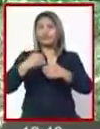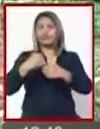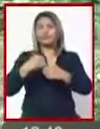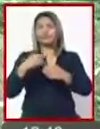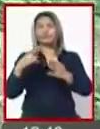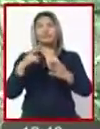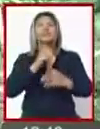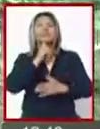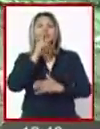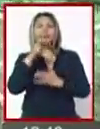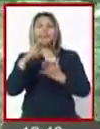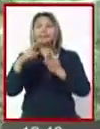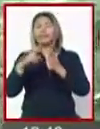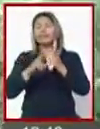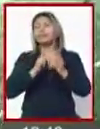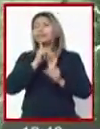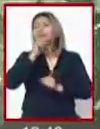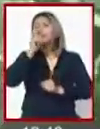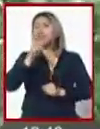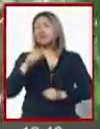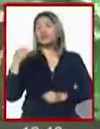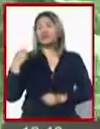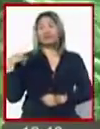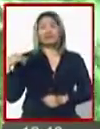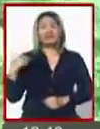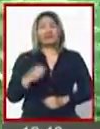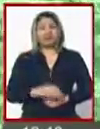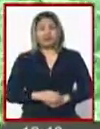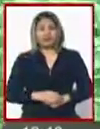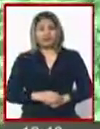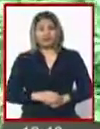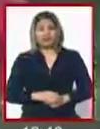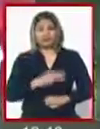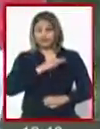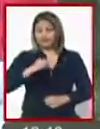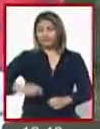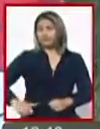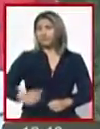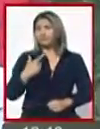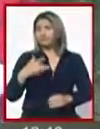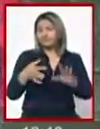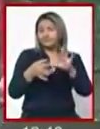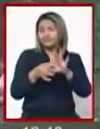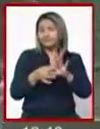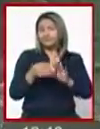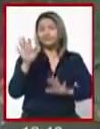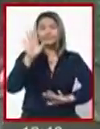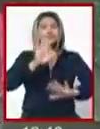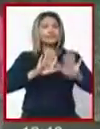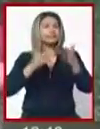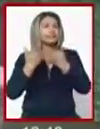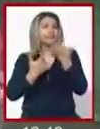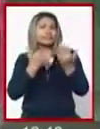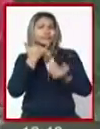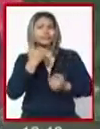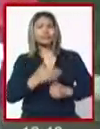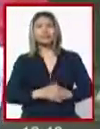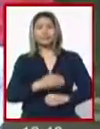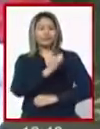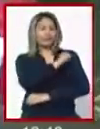derechos reales como propiedad del gobierno municipal. No, es realmente preocupante, ¿no? Sucede que no es posible